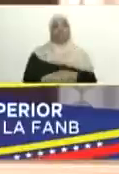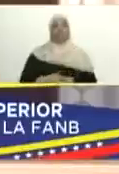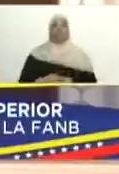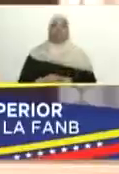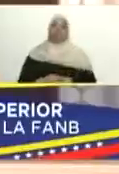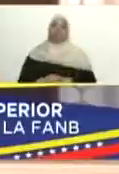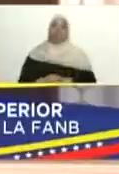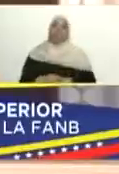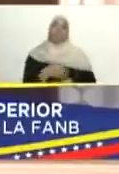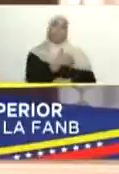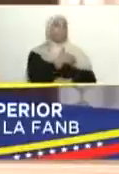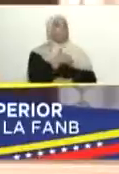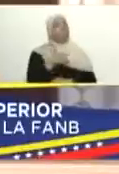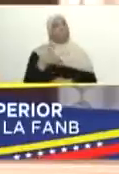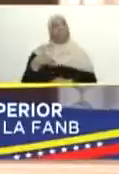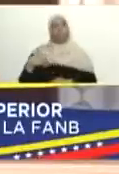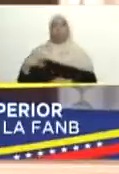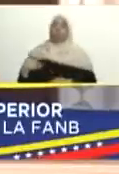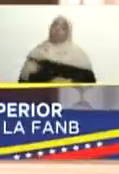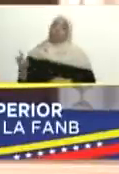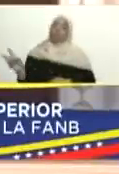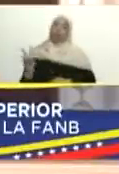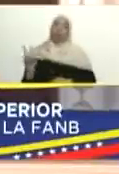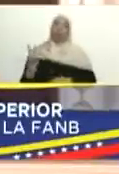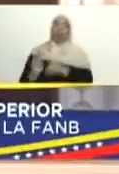que no quiere que Venezuela se recupere,